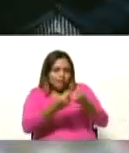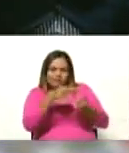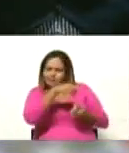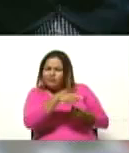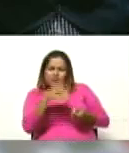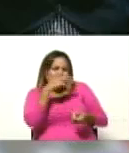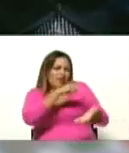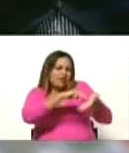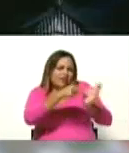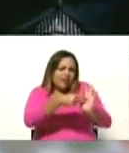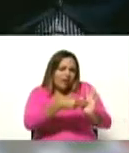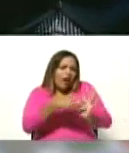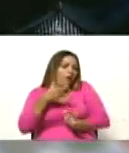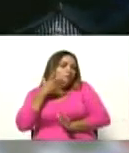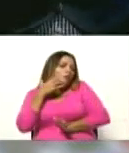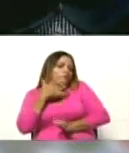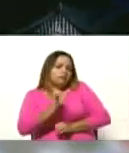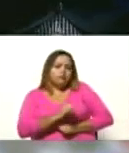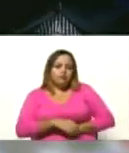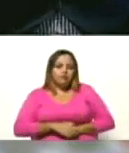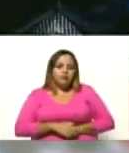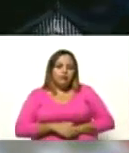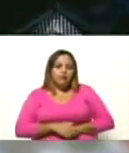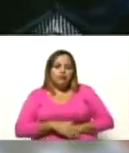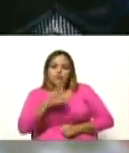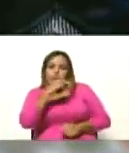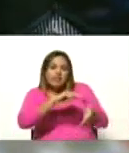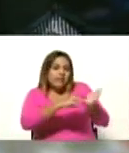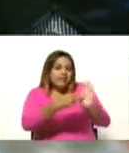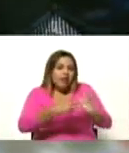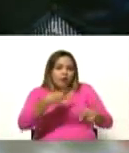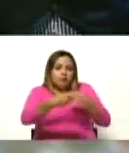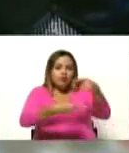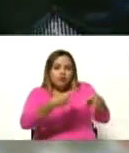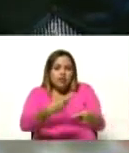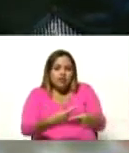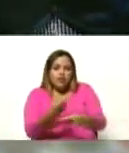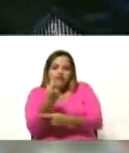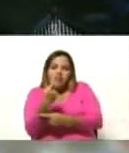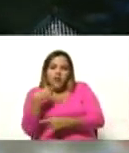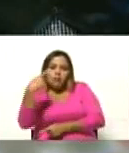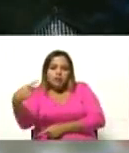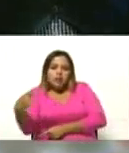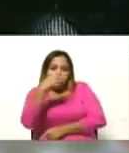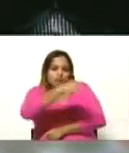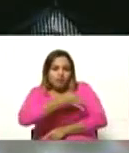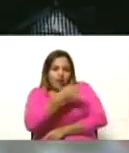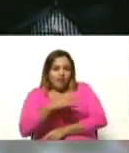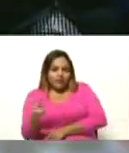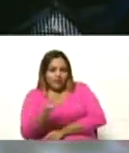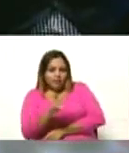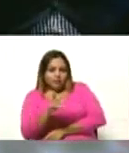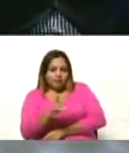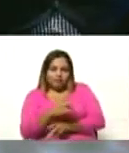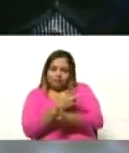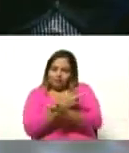significa, por el contrario, eso no significa que haya un proceso de despolitización de la sociedad venezolana. Aquí